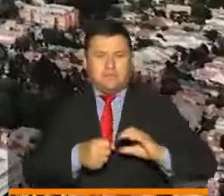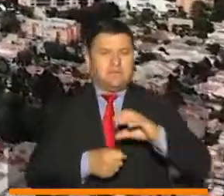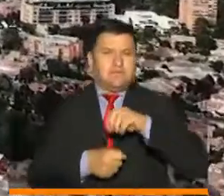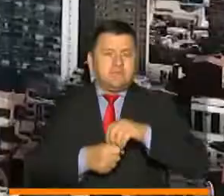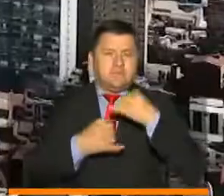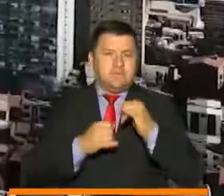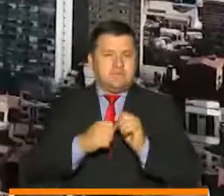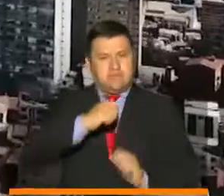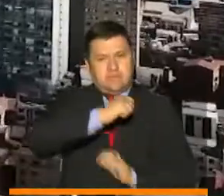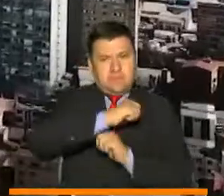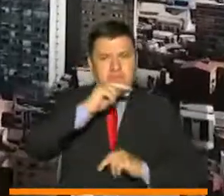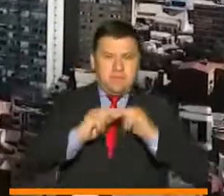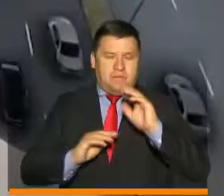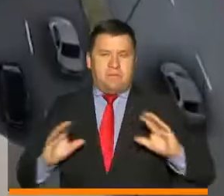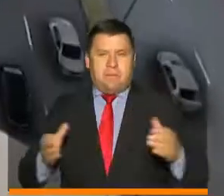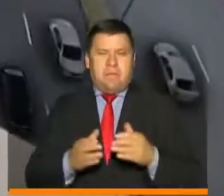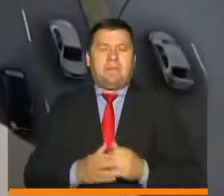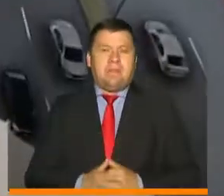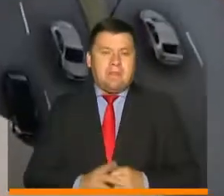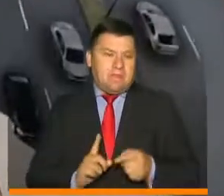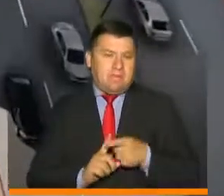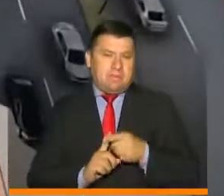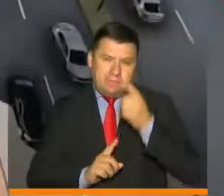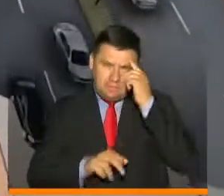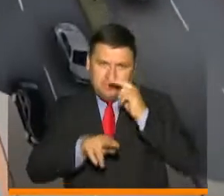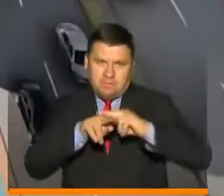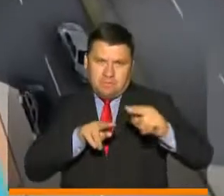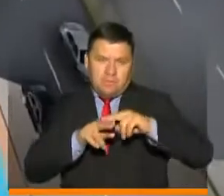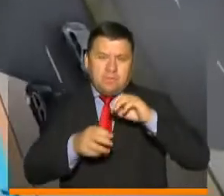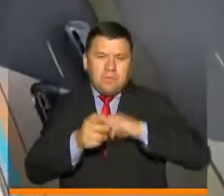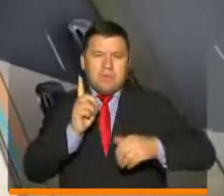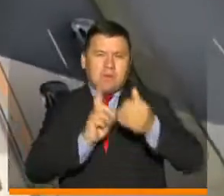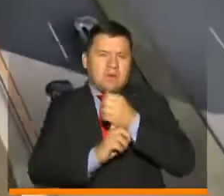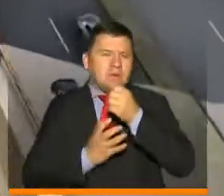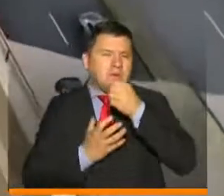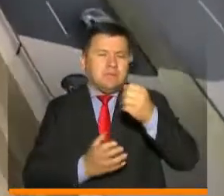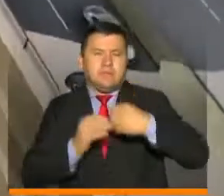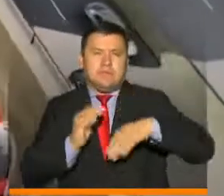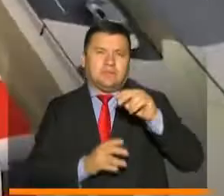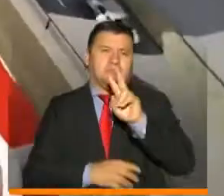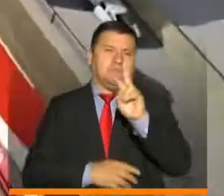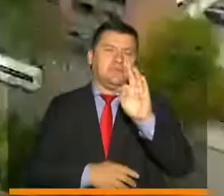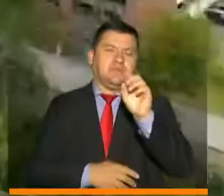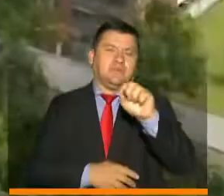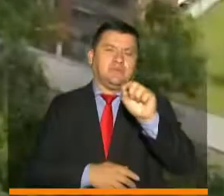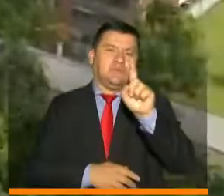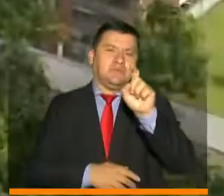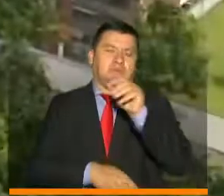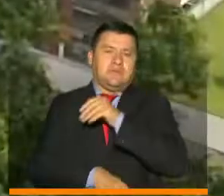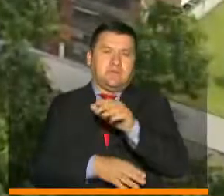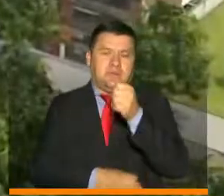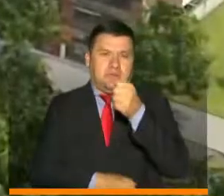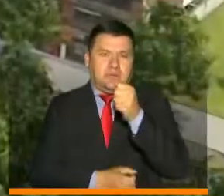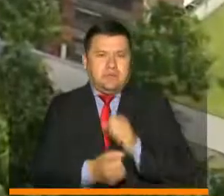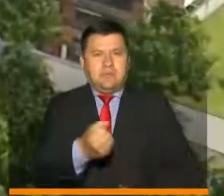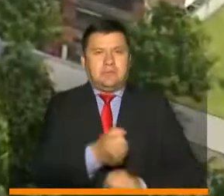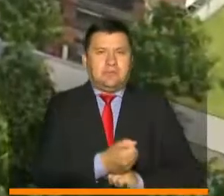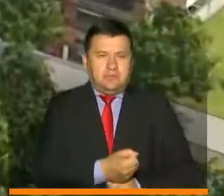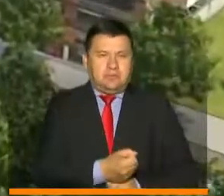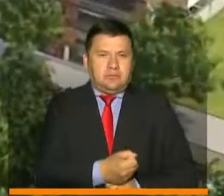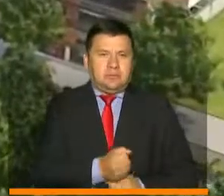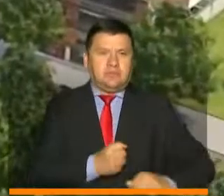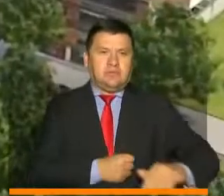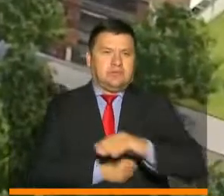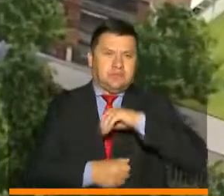en materia de infraestructura. Primera línea del metro, para lo que se destina una inversión de 23,69 billones de pesos, de